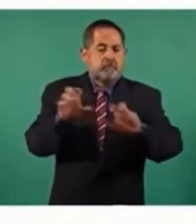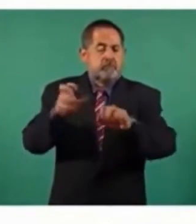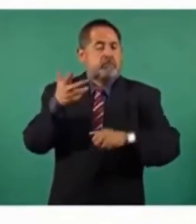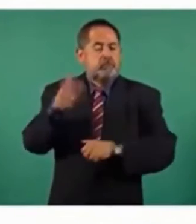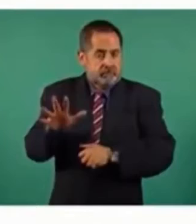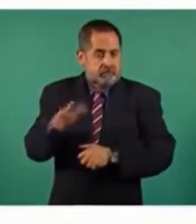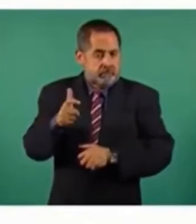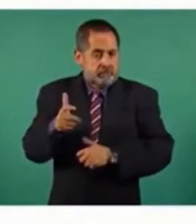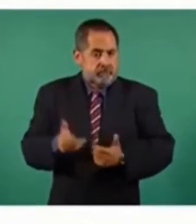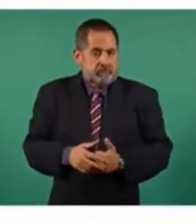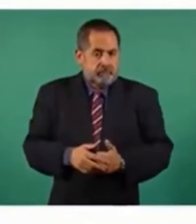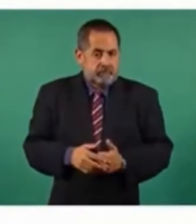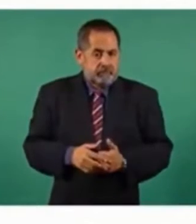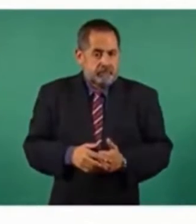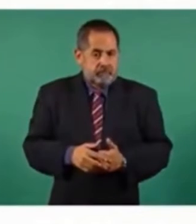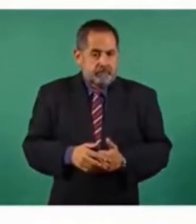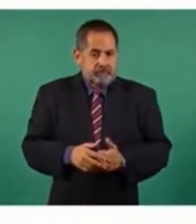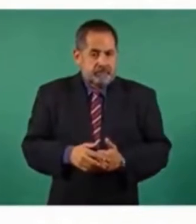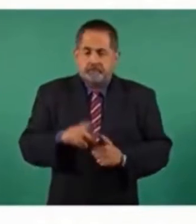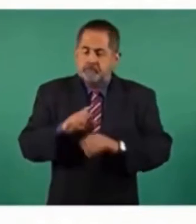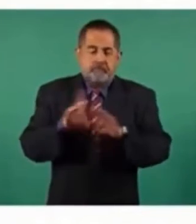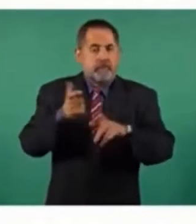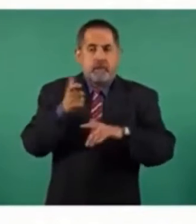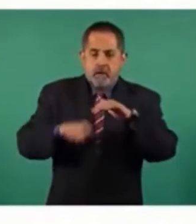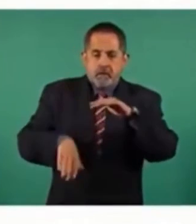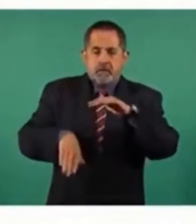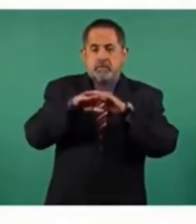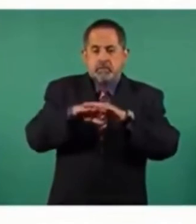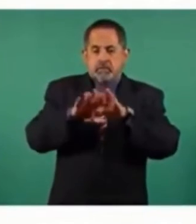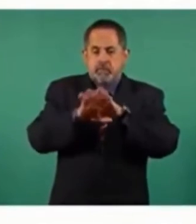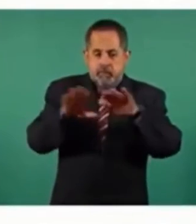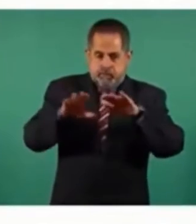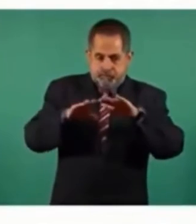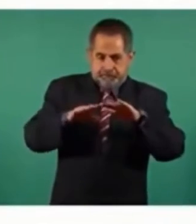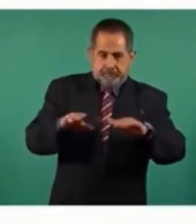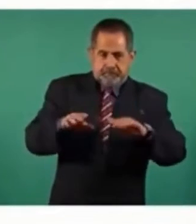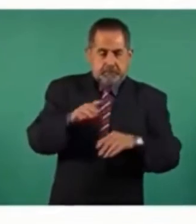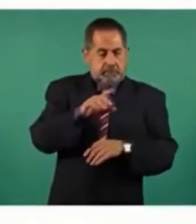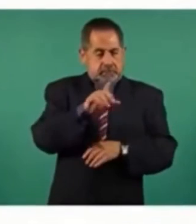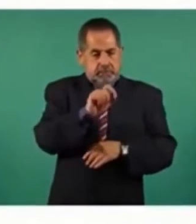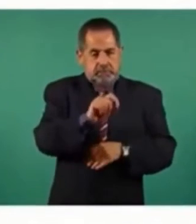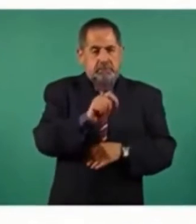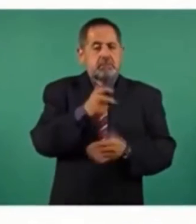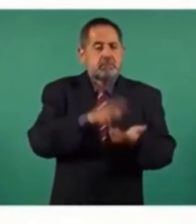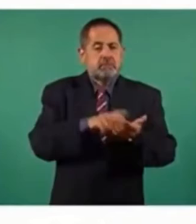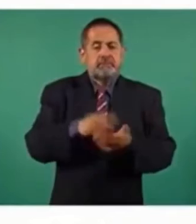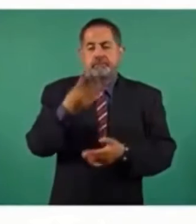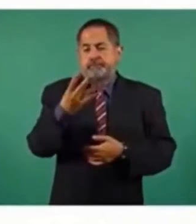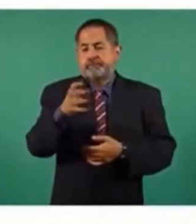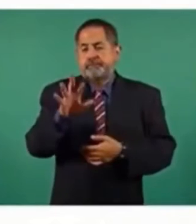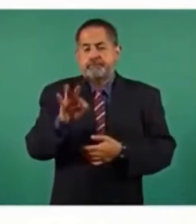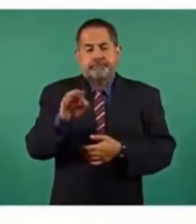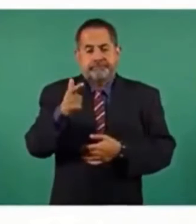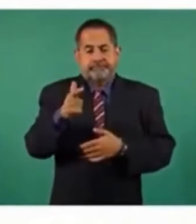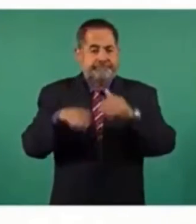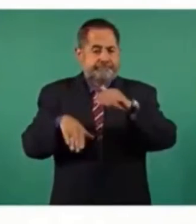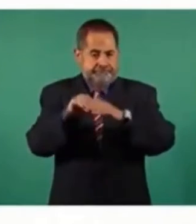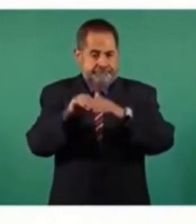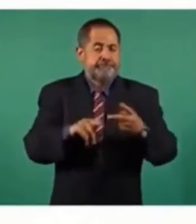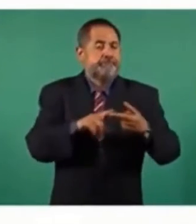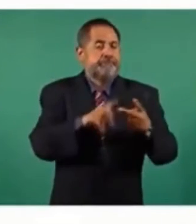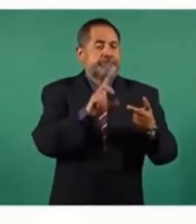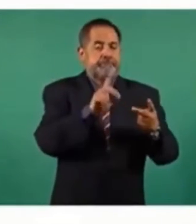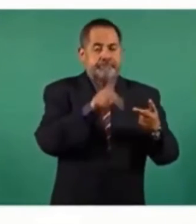pesos. Los precios máximos hoy día están en 20 kilos, 447, 30